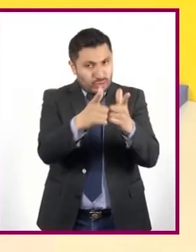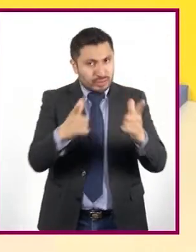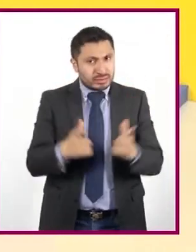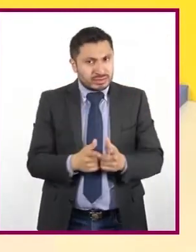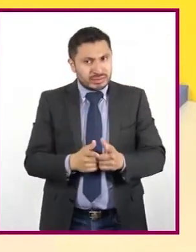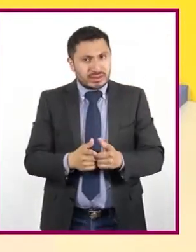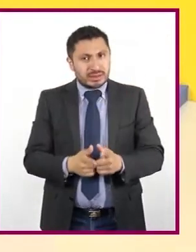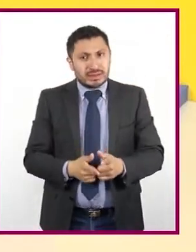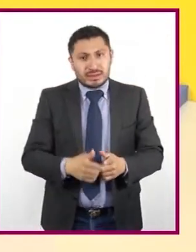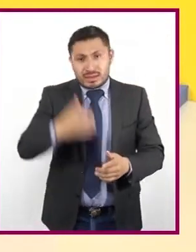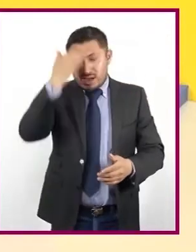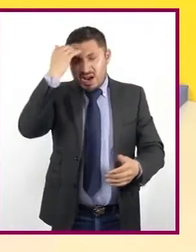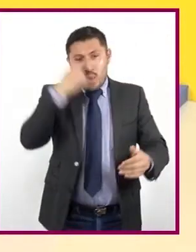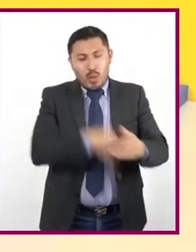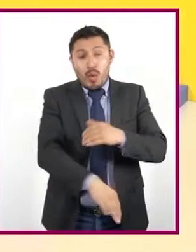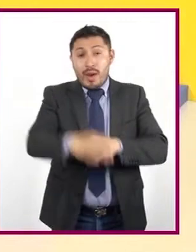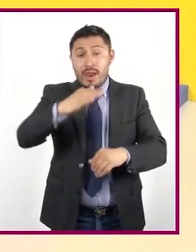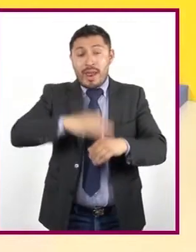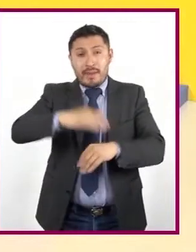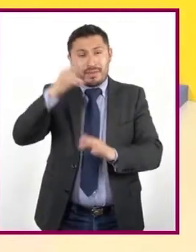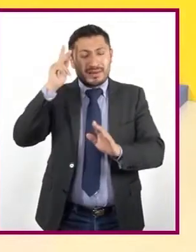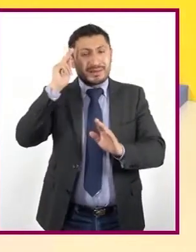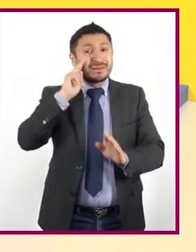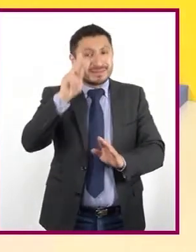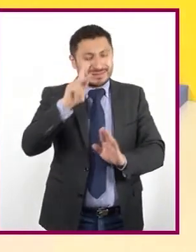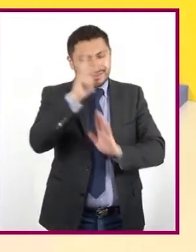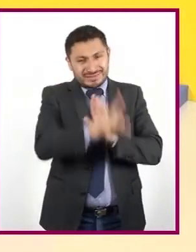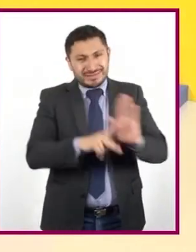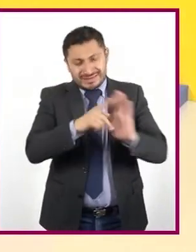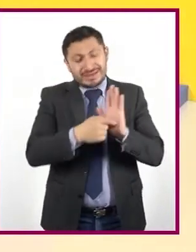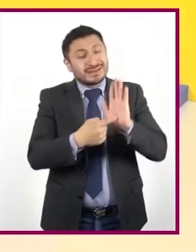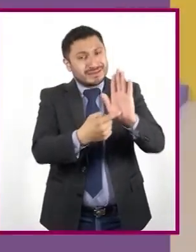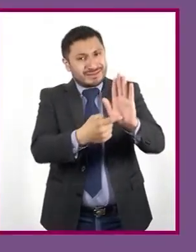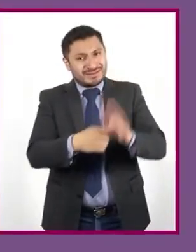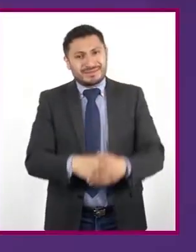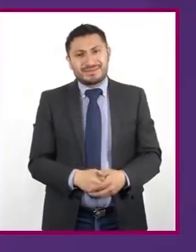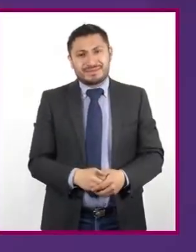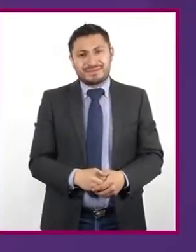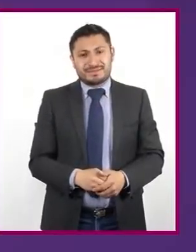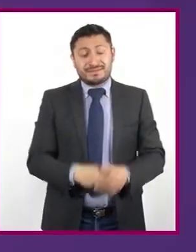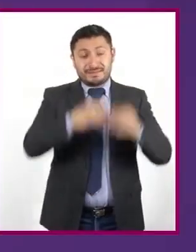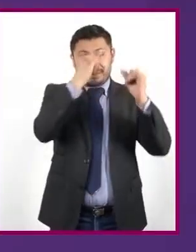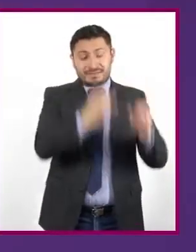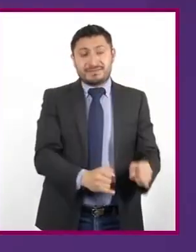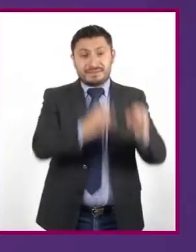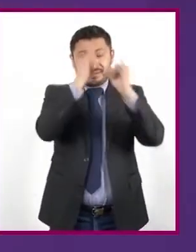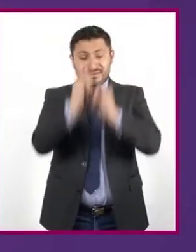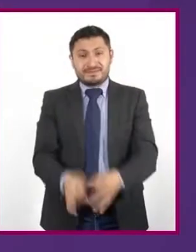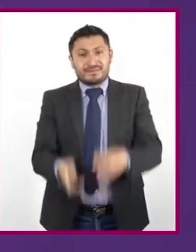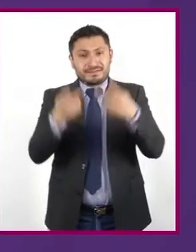Para profundizar más, veamos y escuchemos el siguiente caso. La identidad de una